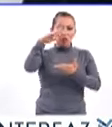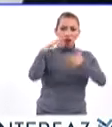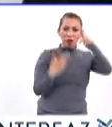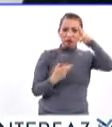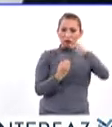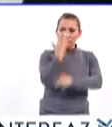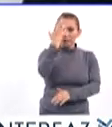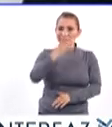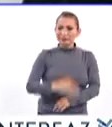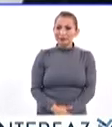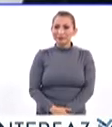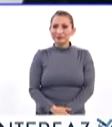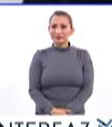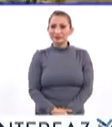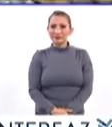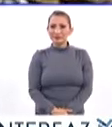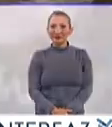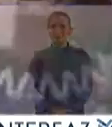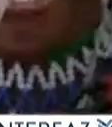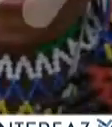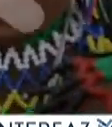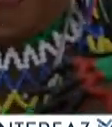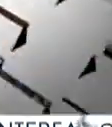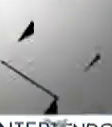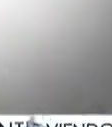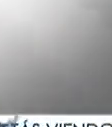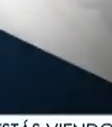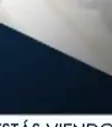ideas revolucionarias.